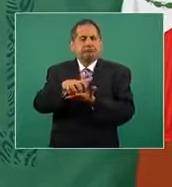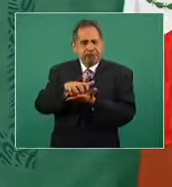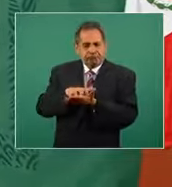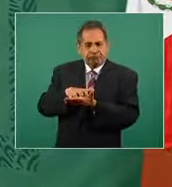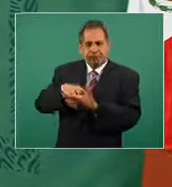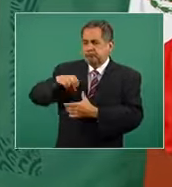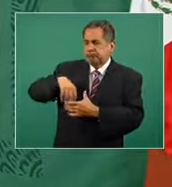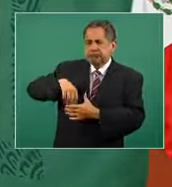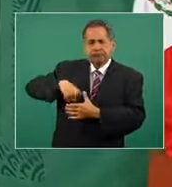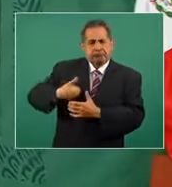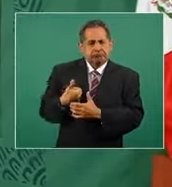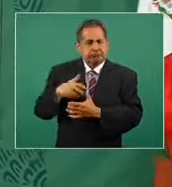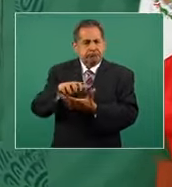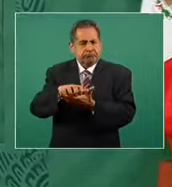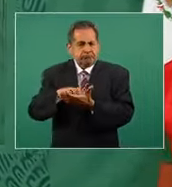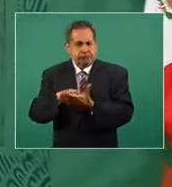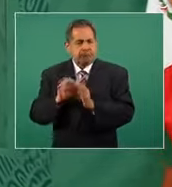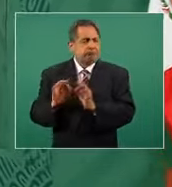Imagínense,